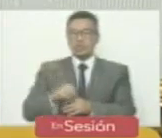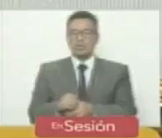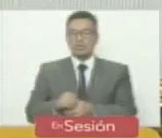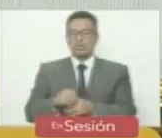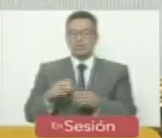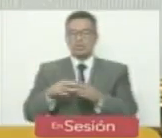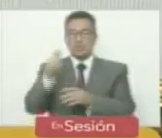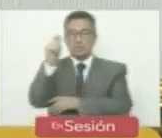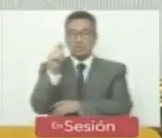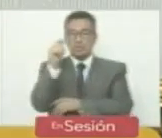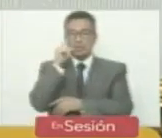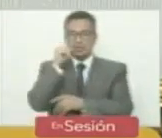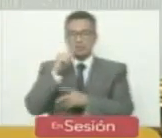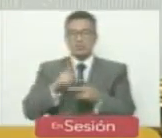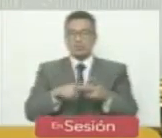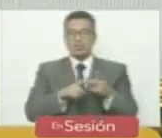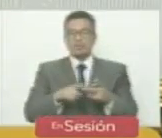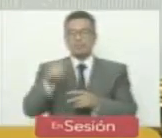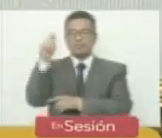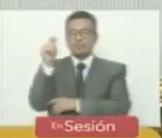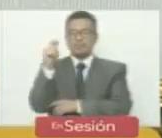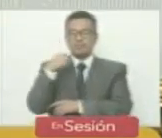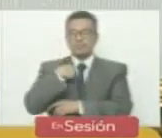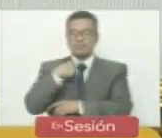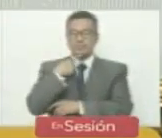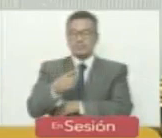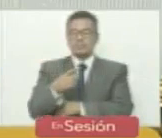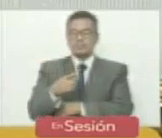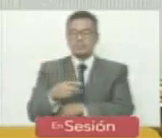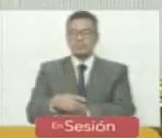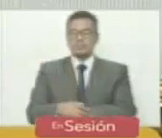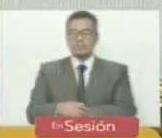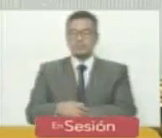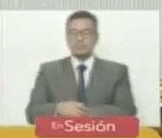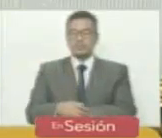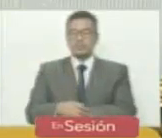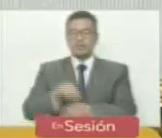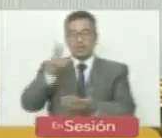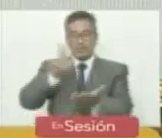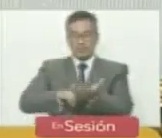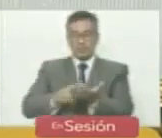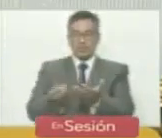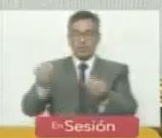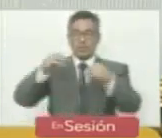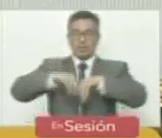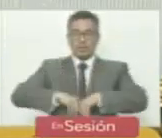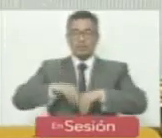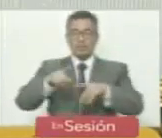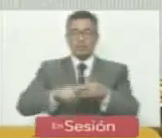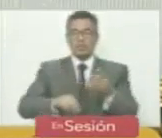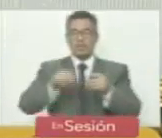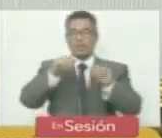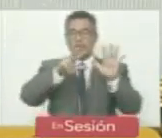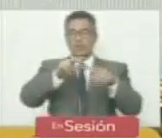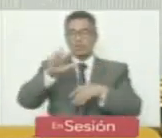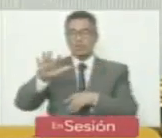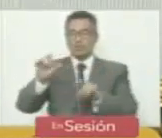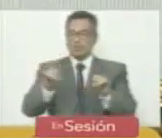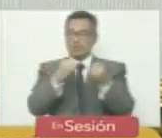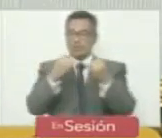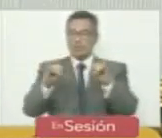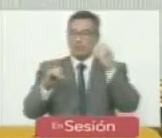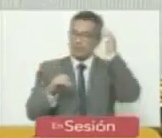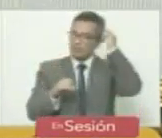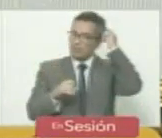ciudadanas diputadas y los ciudadanos diputados que estén dispuestos a aprobar el acuerdo en conmemoración al 85 aniversario de la